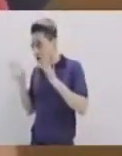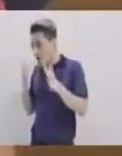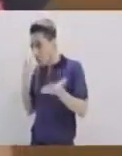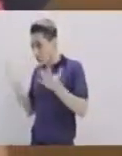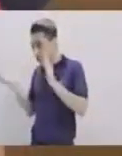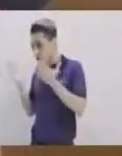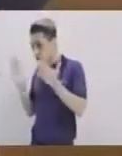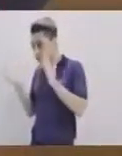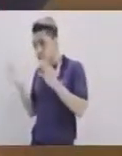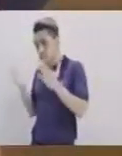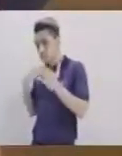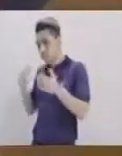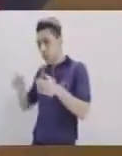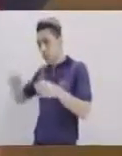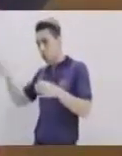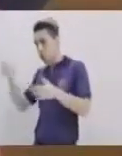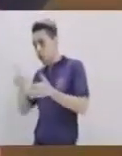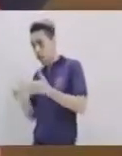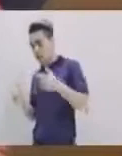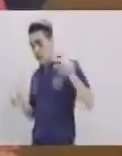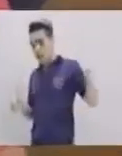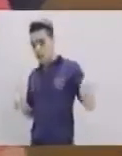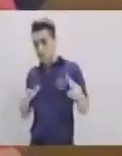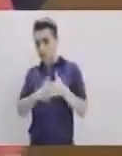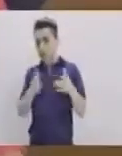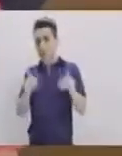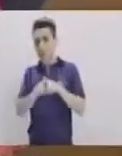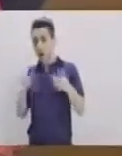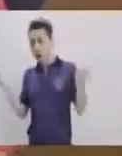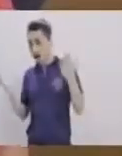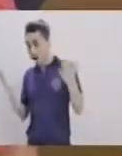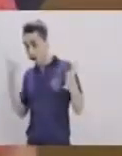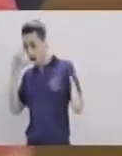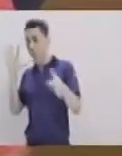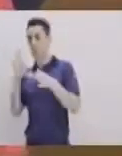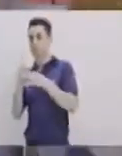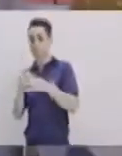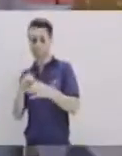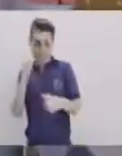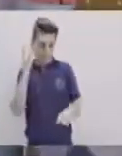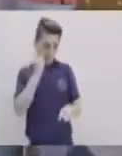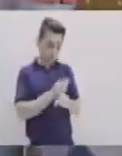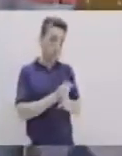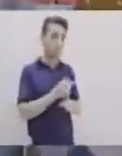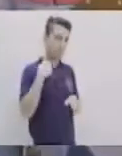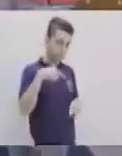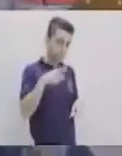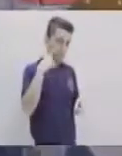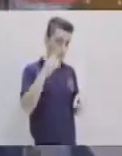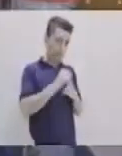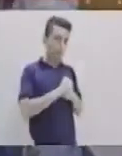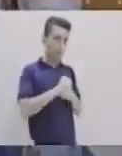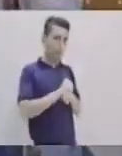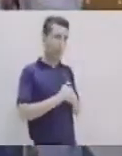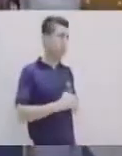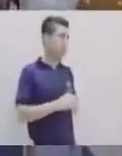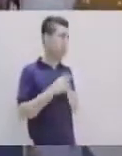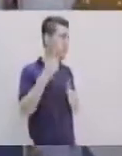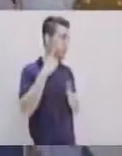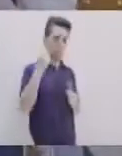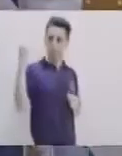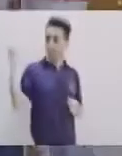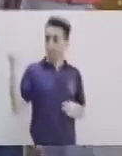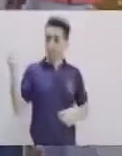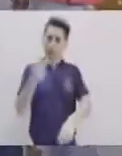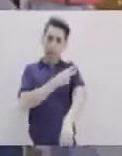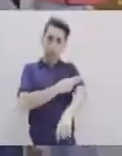comparación, que al final de cuentas nos va a servir para poder tener una mejor comprensión de nuestro texto. Exacto. Vamos a hacer un ejercicio. Acá tenemos una historia, se